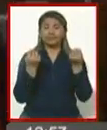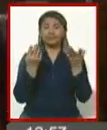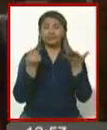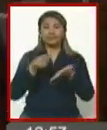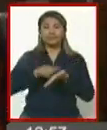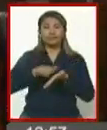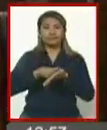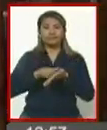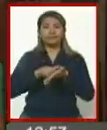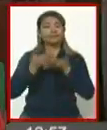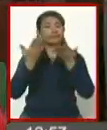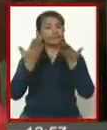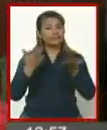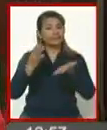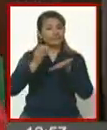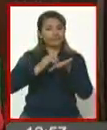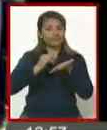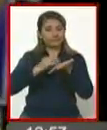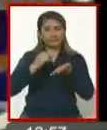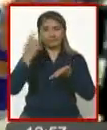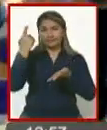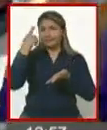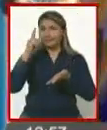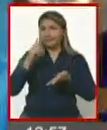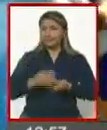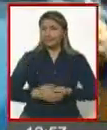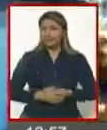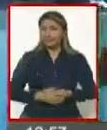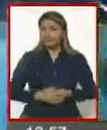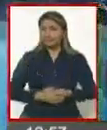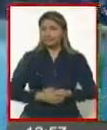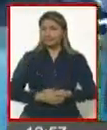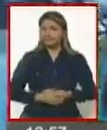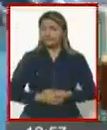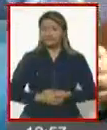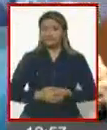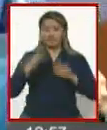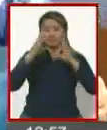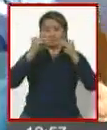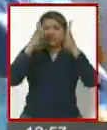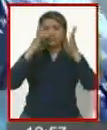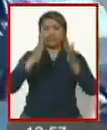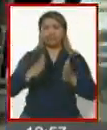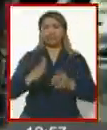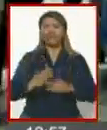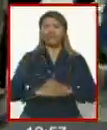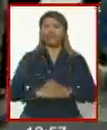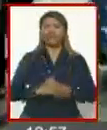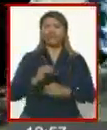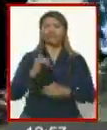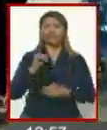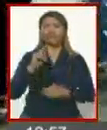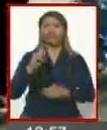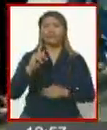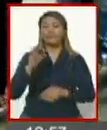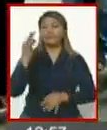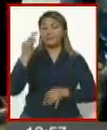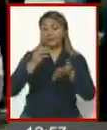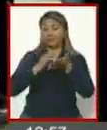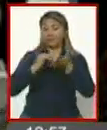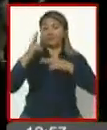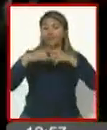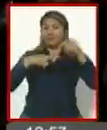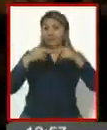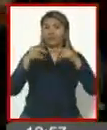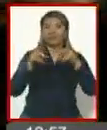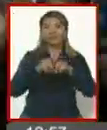los recursos económicos que faltan para los catedráticos interinos, pero además de aquello, si falta